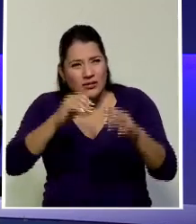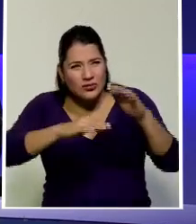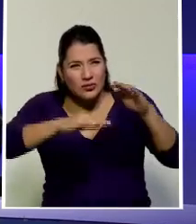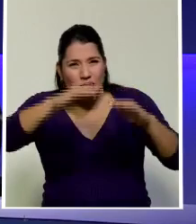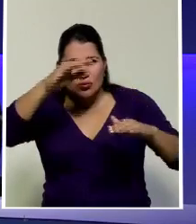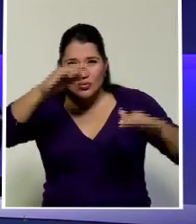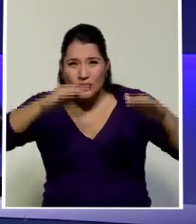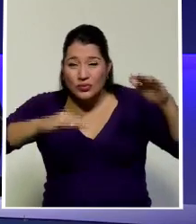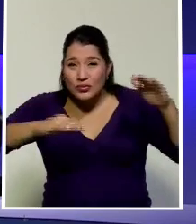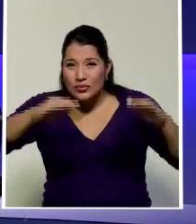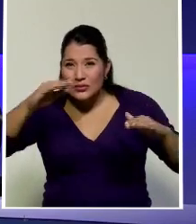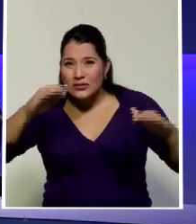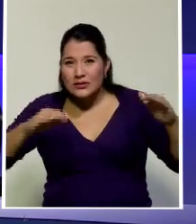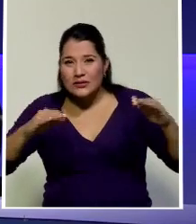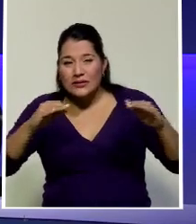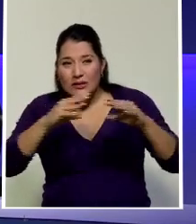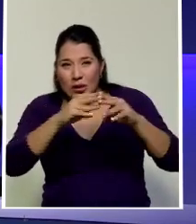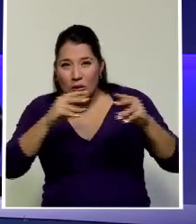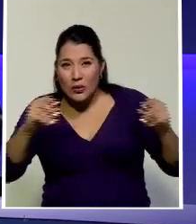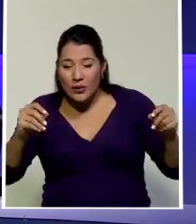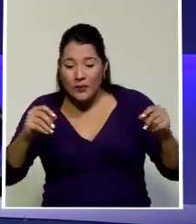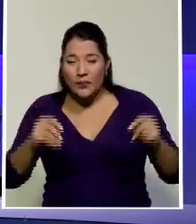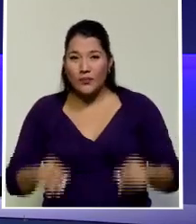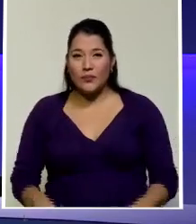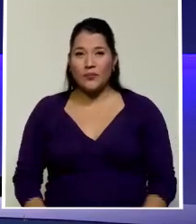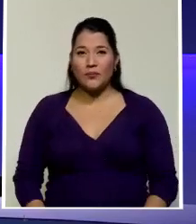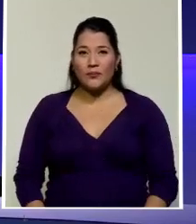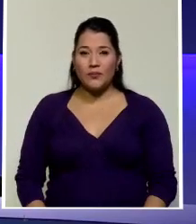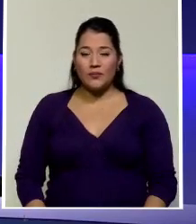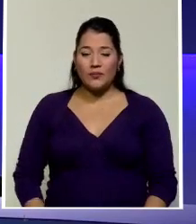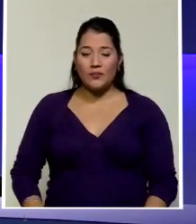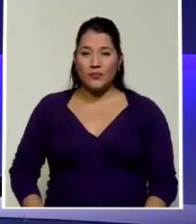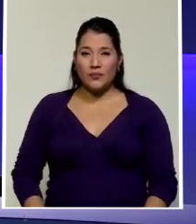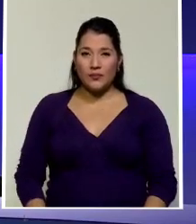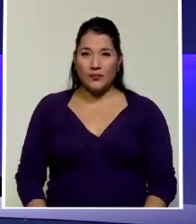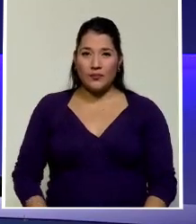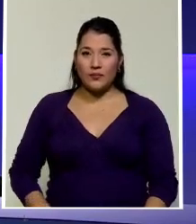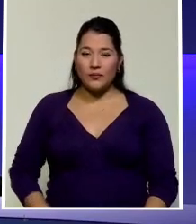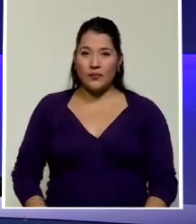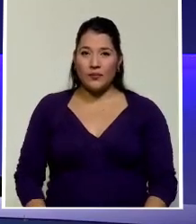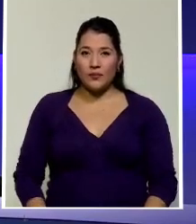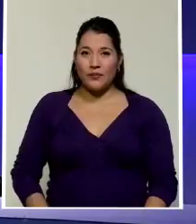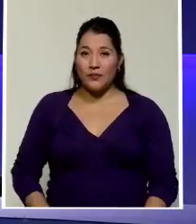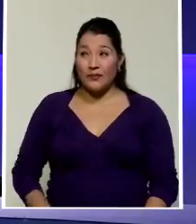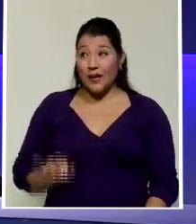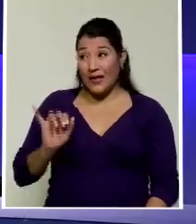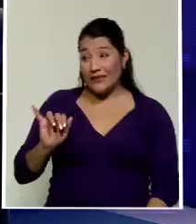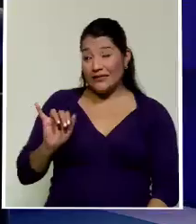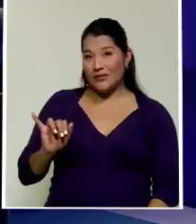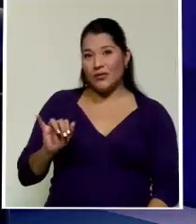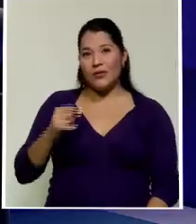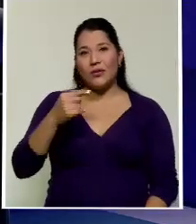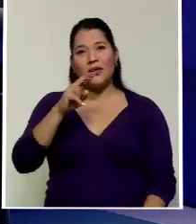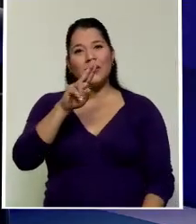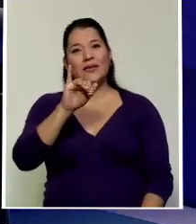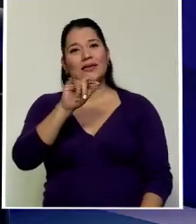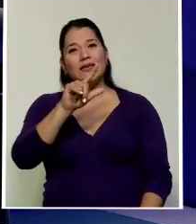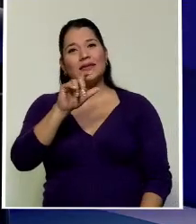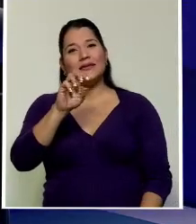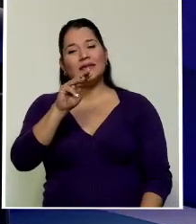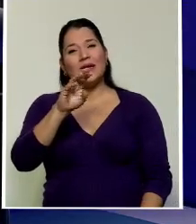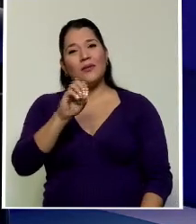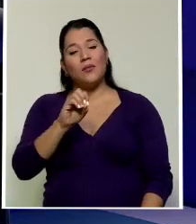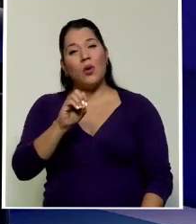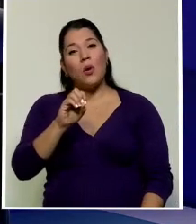son pronunciadísimos terrenos de elevación y caída. Ahí está. Guillermo Barquero. Gracias. De su